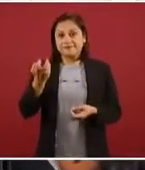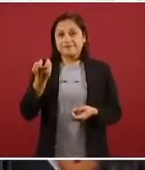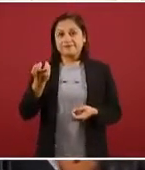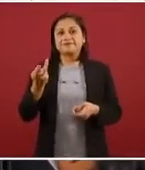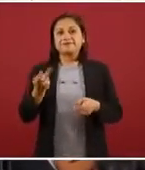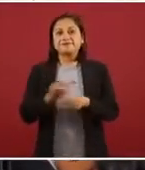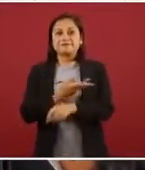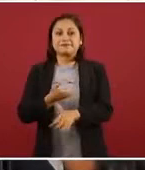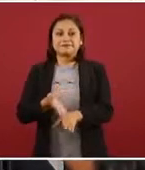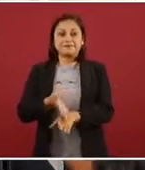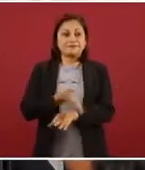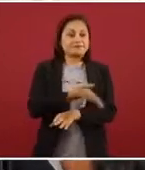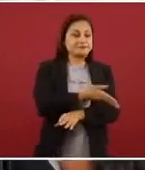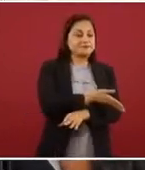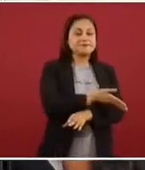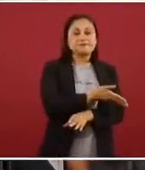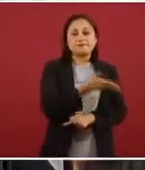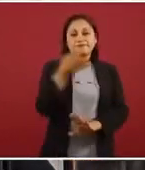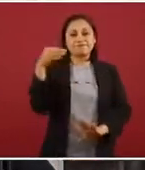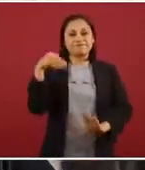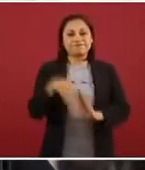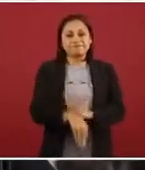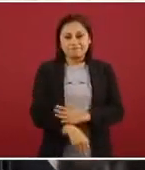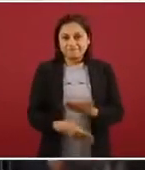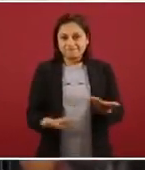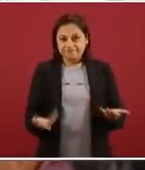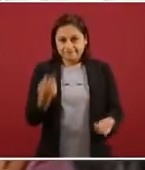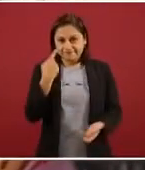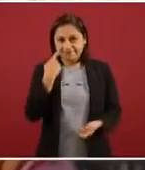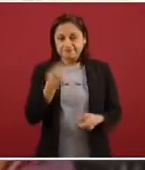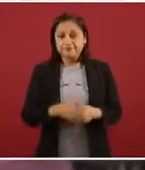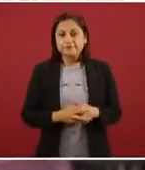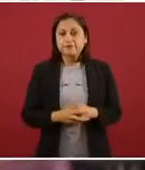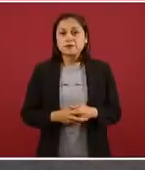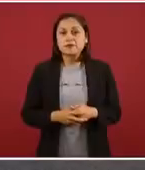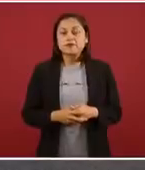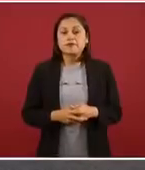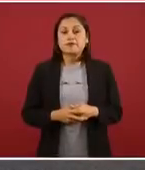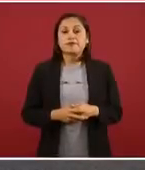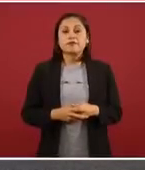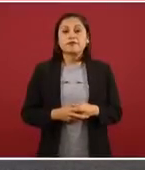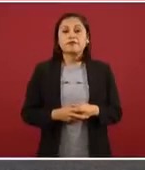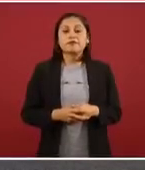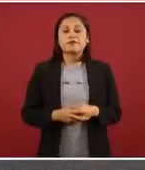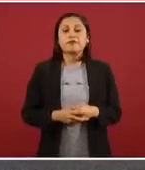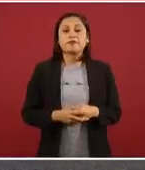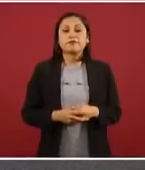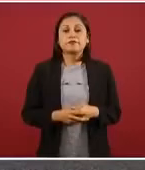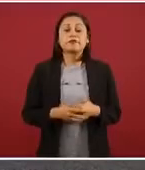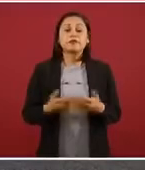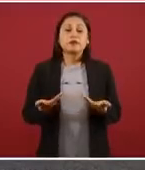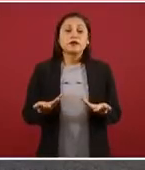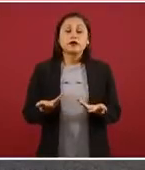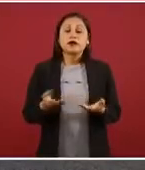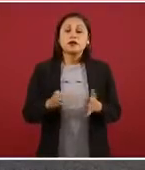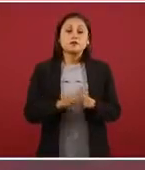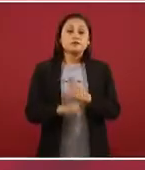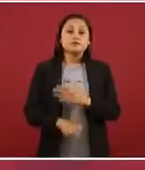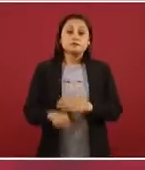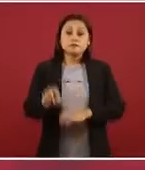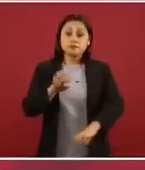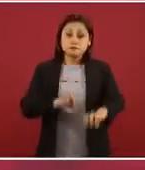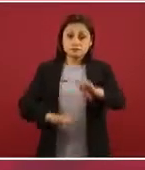que ha habido del poder adquisitivo. Ahora el empresariado no tiene